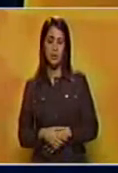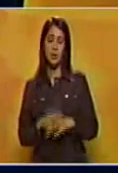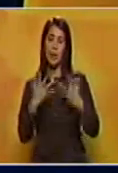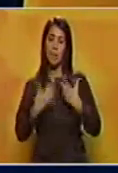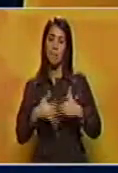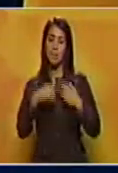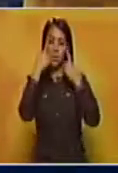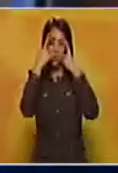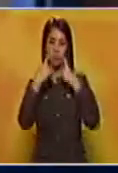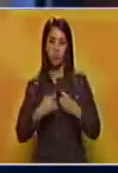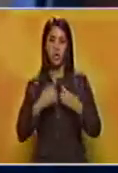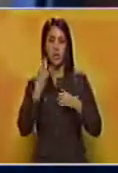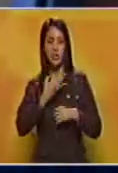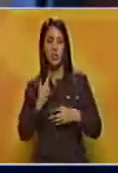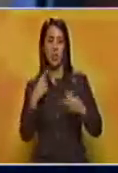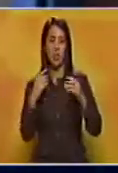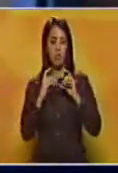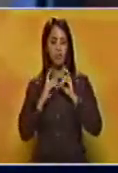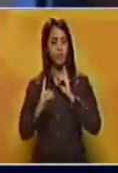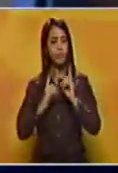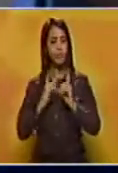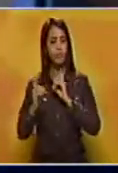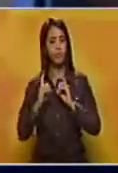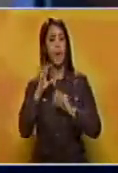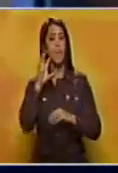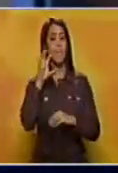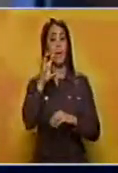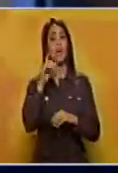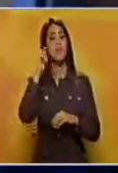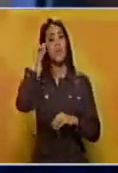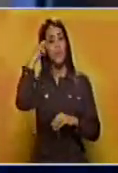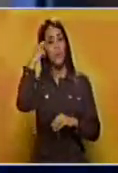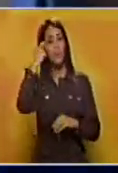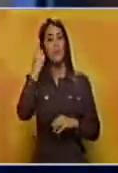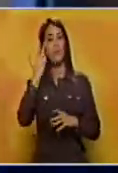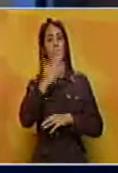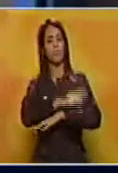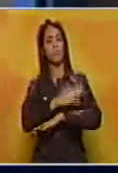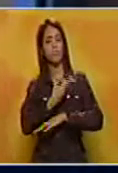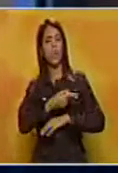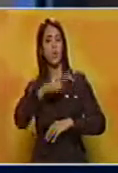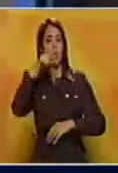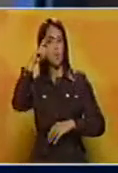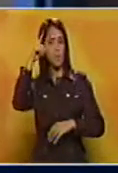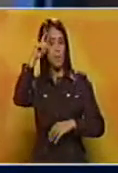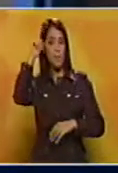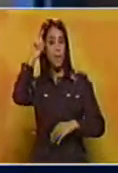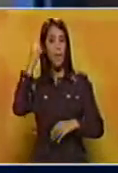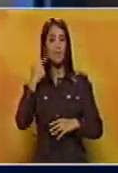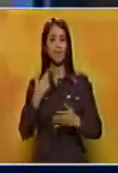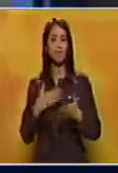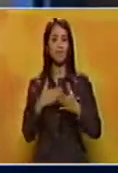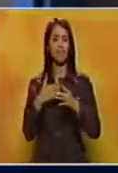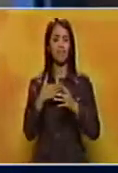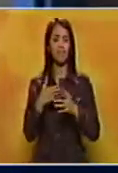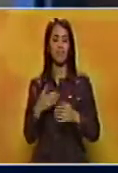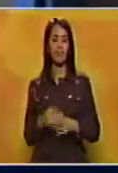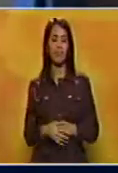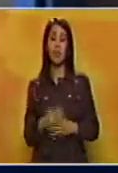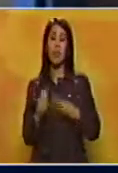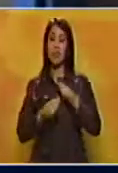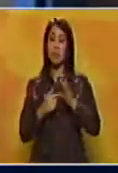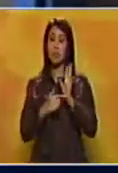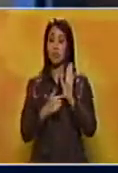resaltó la necesidad de mantener el diálogo en la nación por lo que recordó que la posición de madrid ha sido de no aumentar las tensiones y de